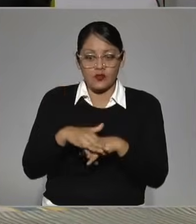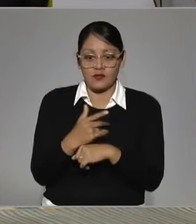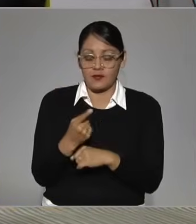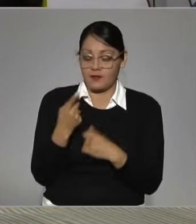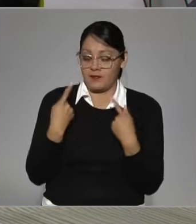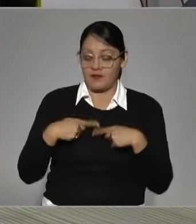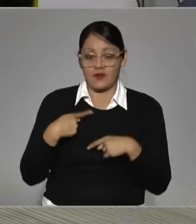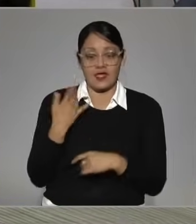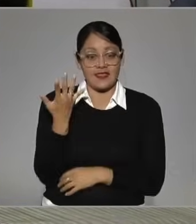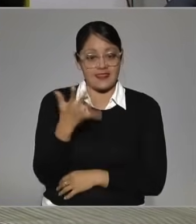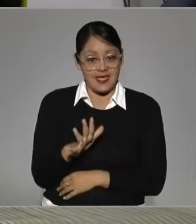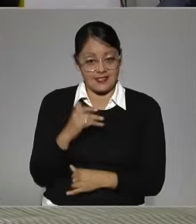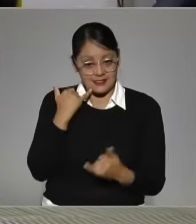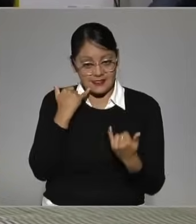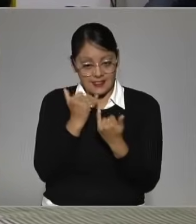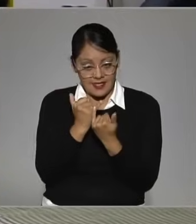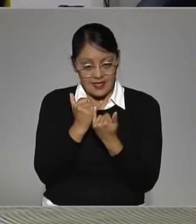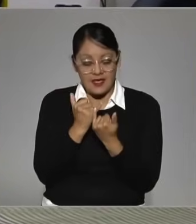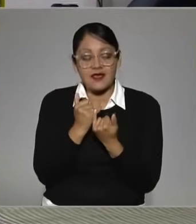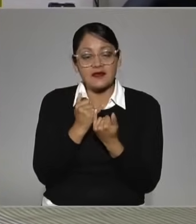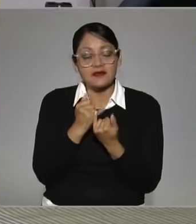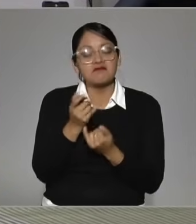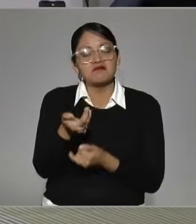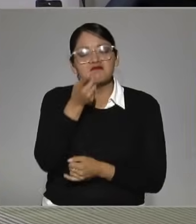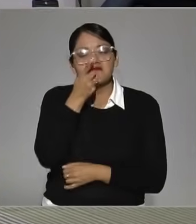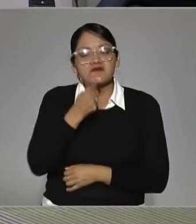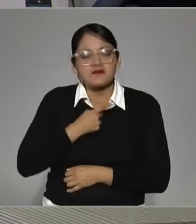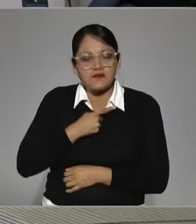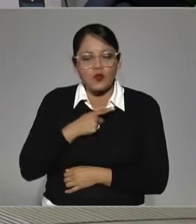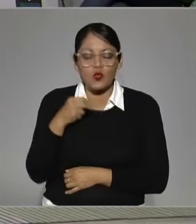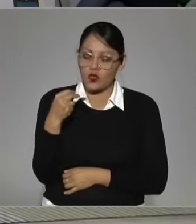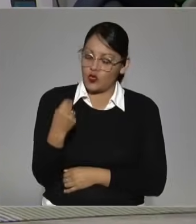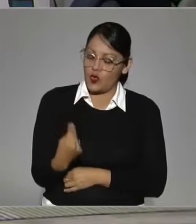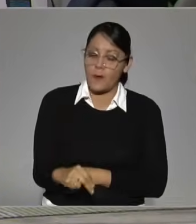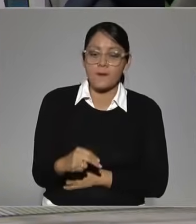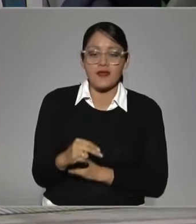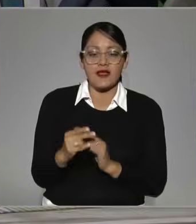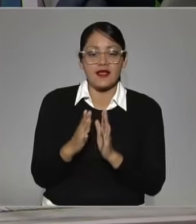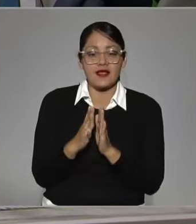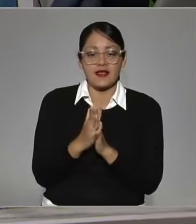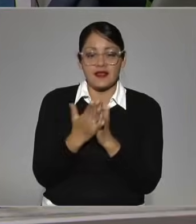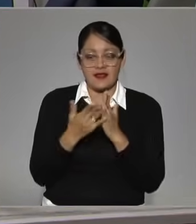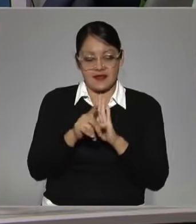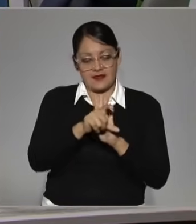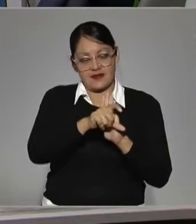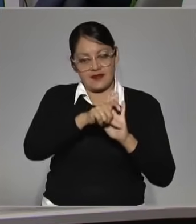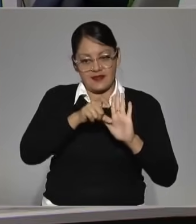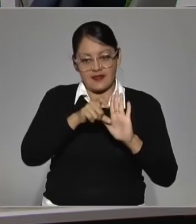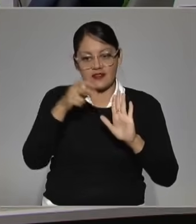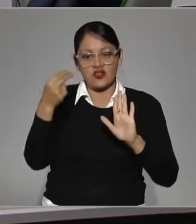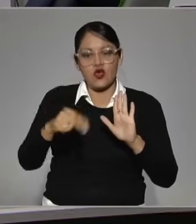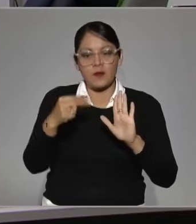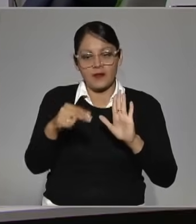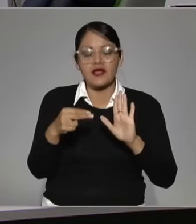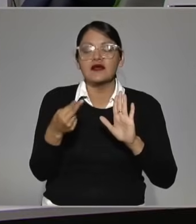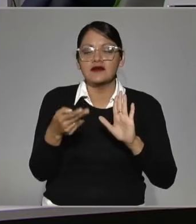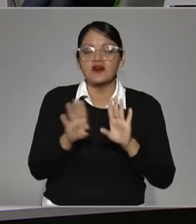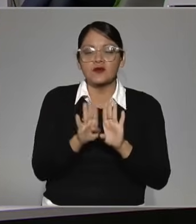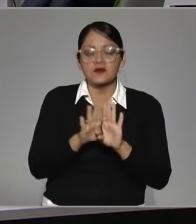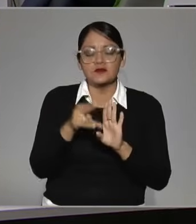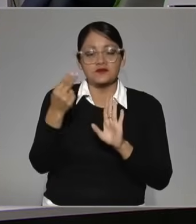10 personas que se comuniquen con nosotros y nos digan el nombre del título del libro, cómo se